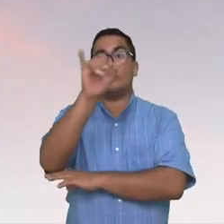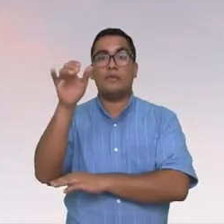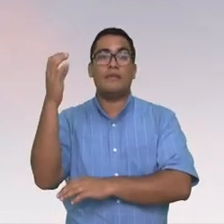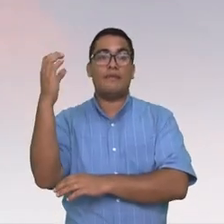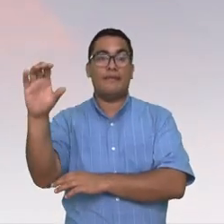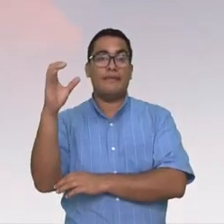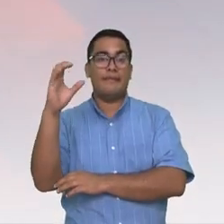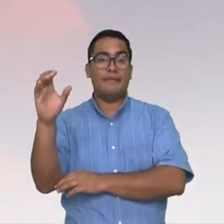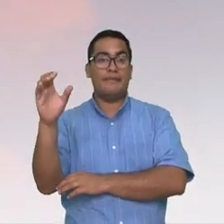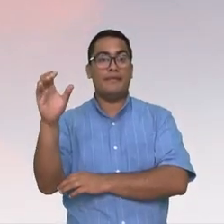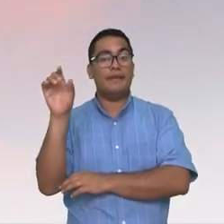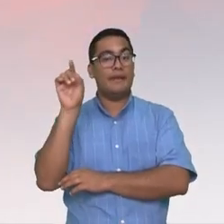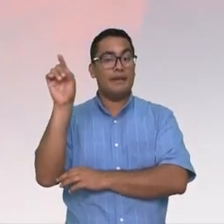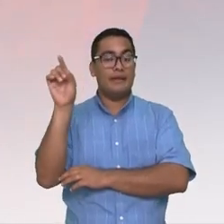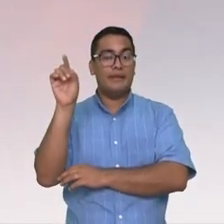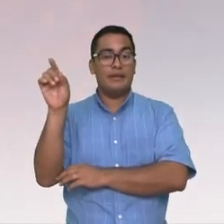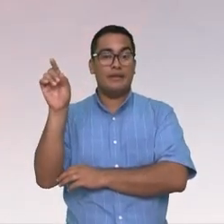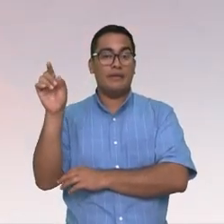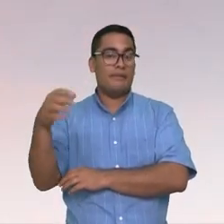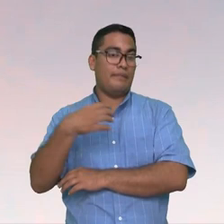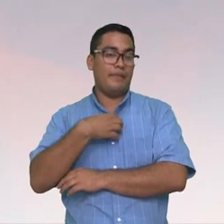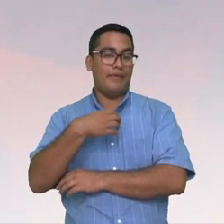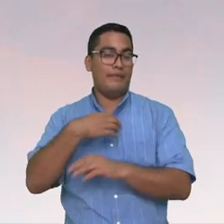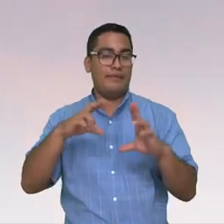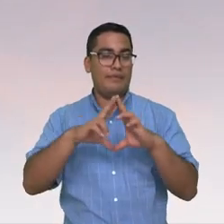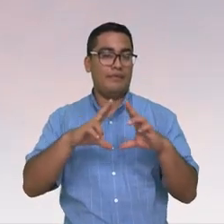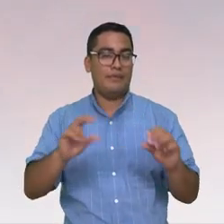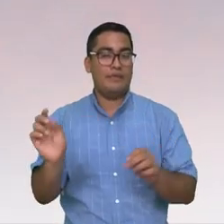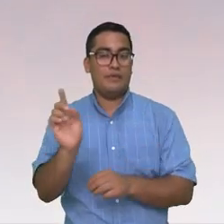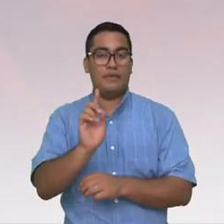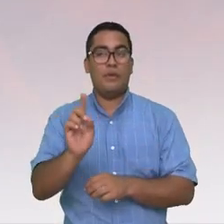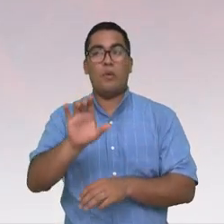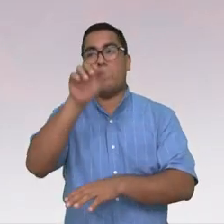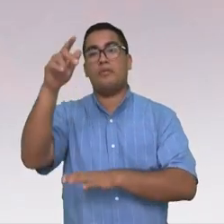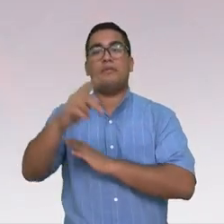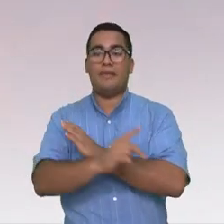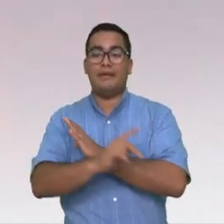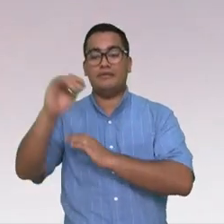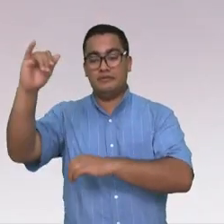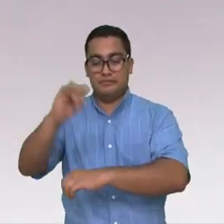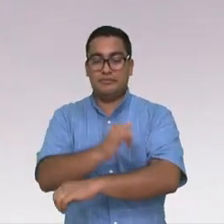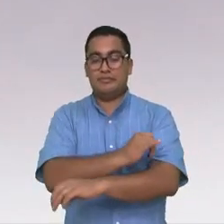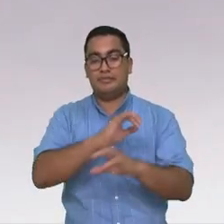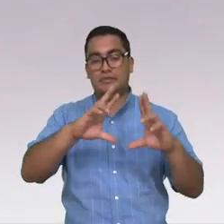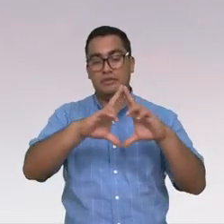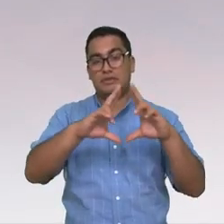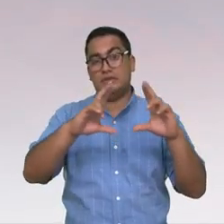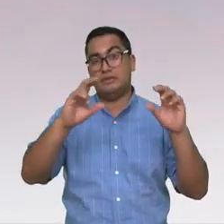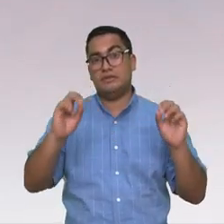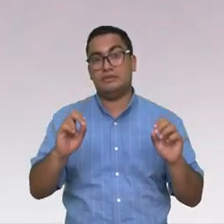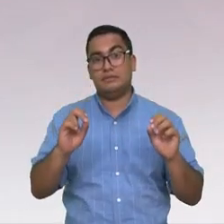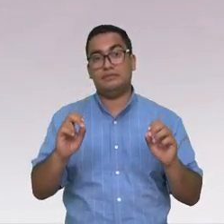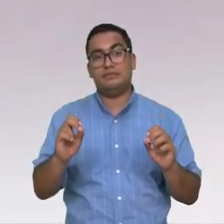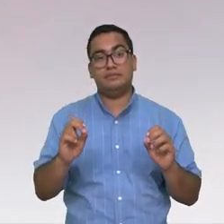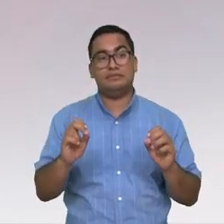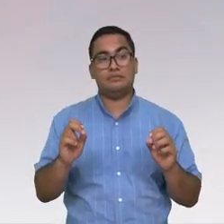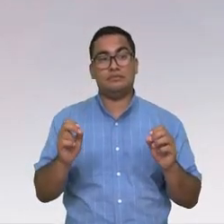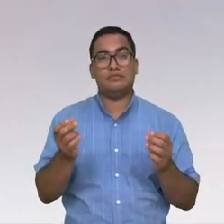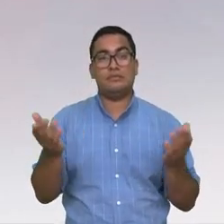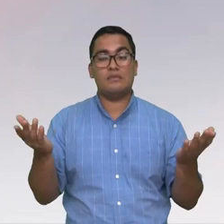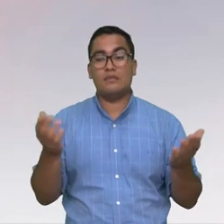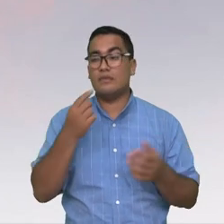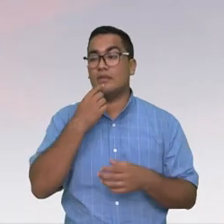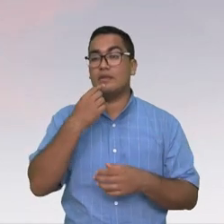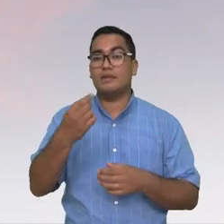caso que no es nativo, que es importado, y en una persona que